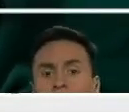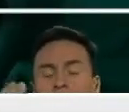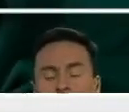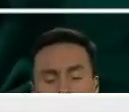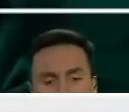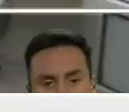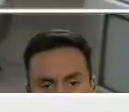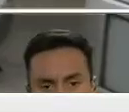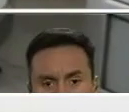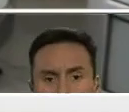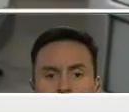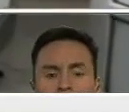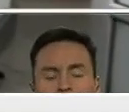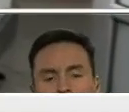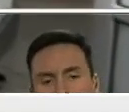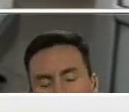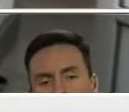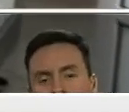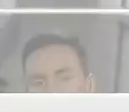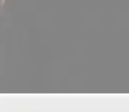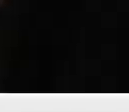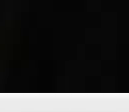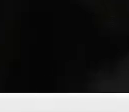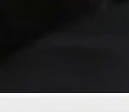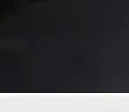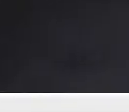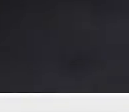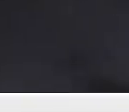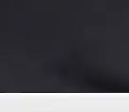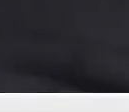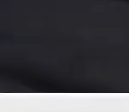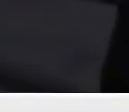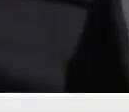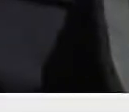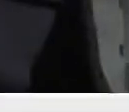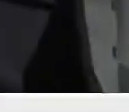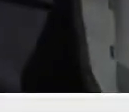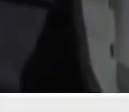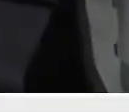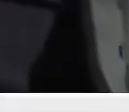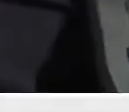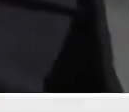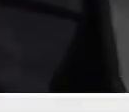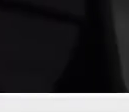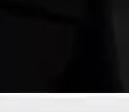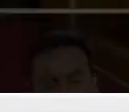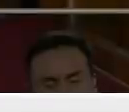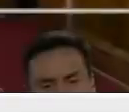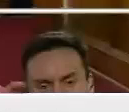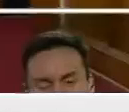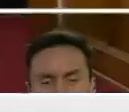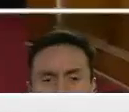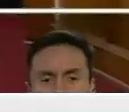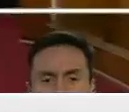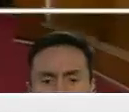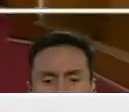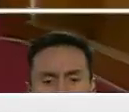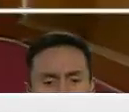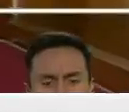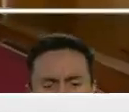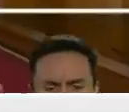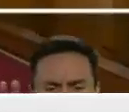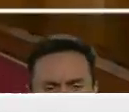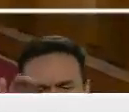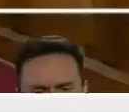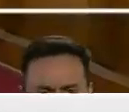quiero reconocer que lo hicimos de buena fe. Pero de buena fe también presentaron 14 acusaciones constitucionales. Varios pasajes de